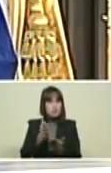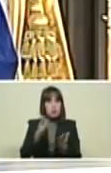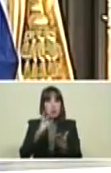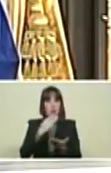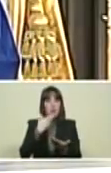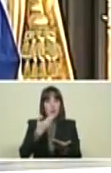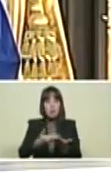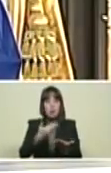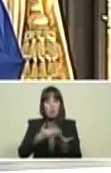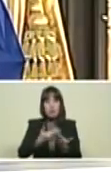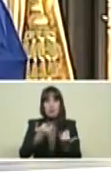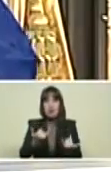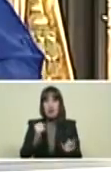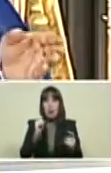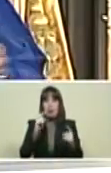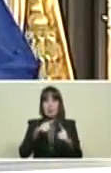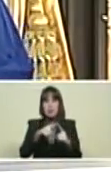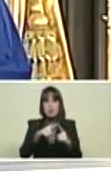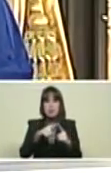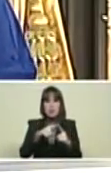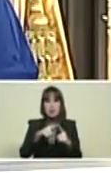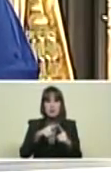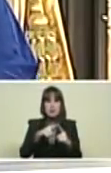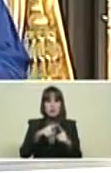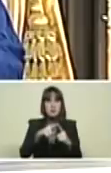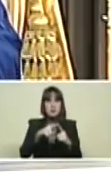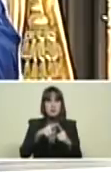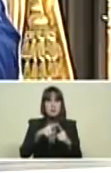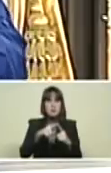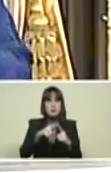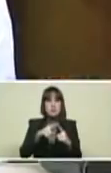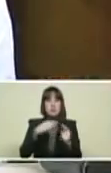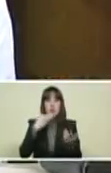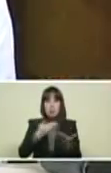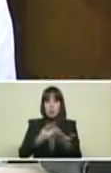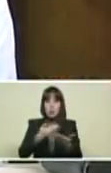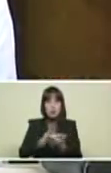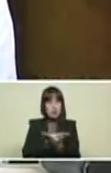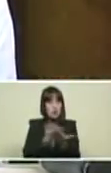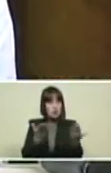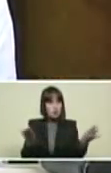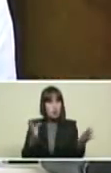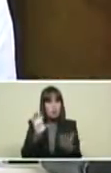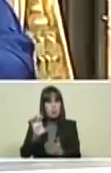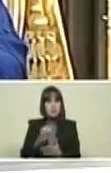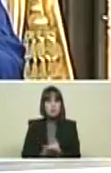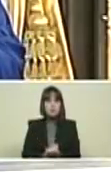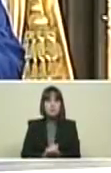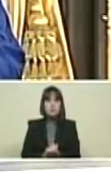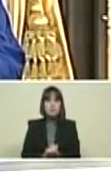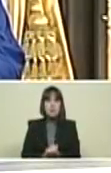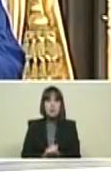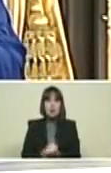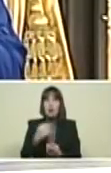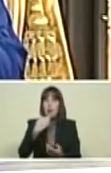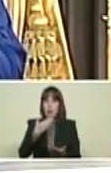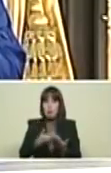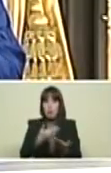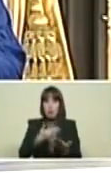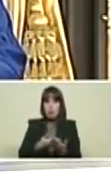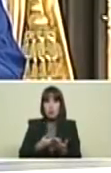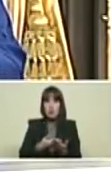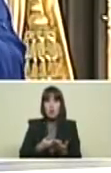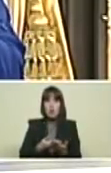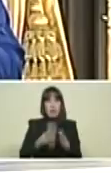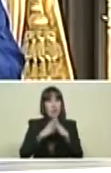una meta al ministro Aristóbulo y se la planteo a todo el país. Yo se la planteo a ustedes, queridos